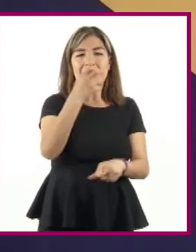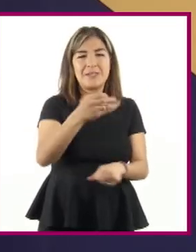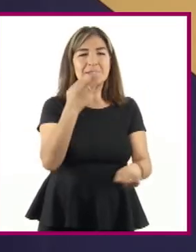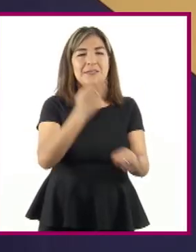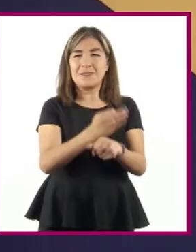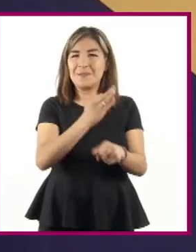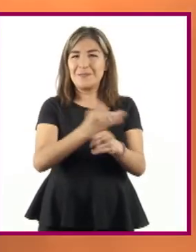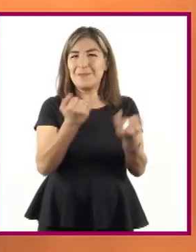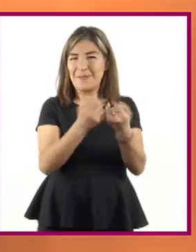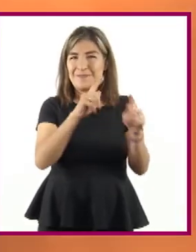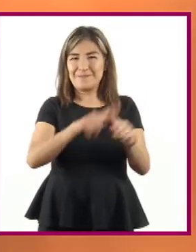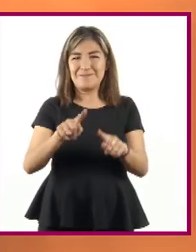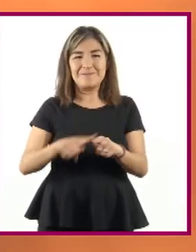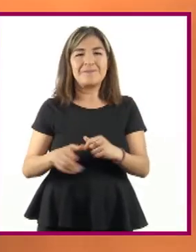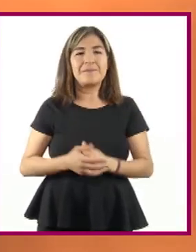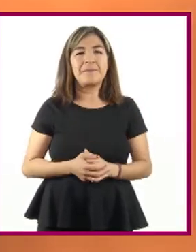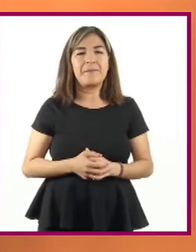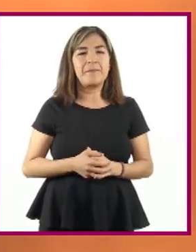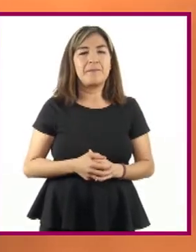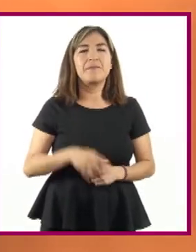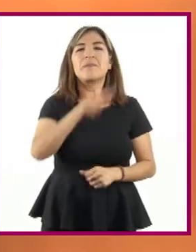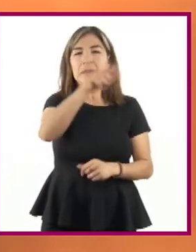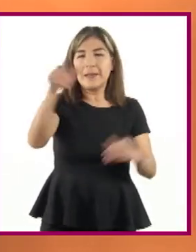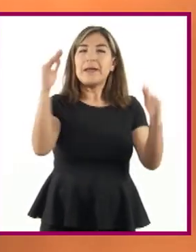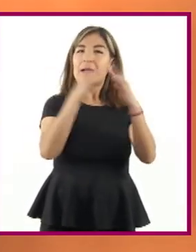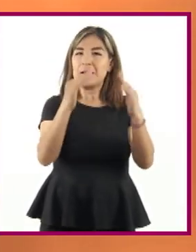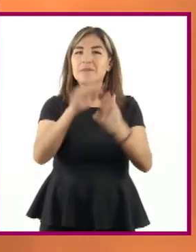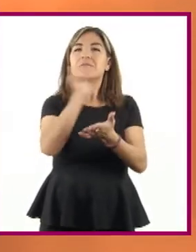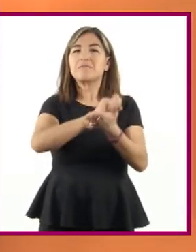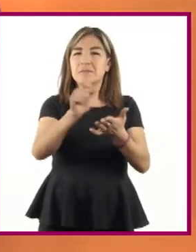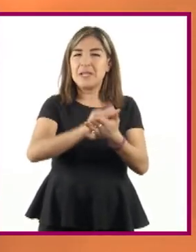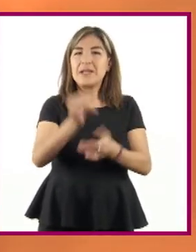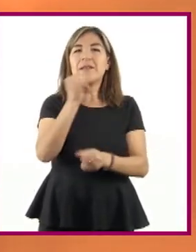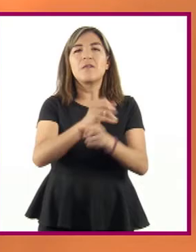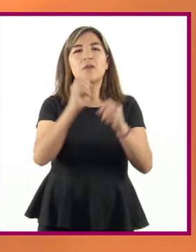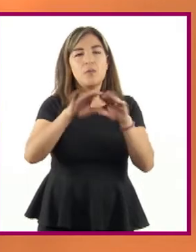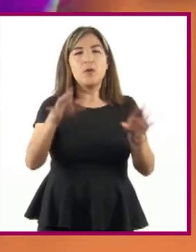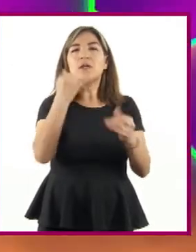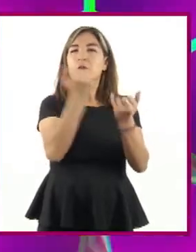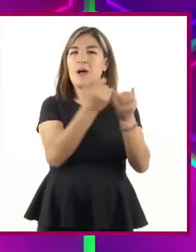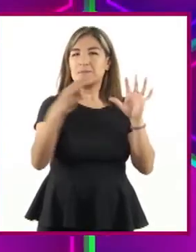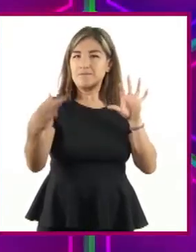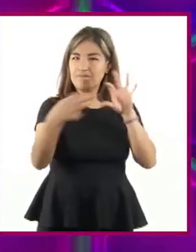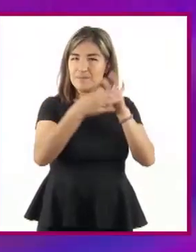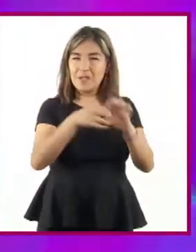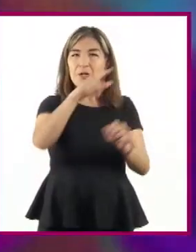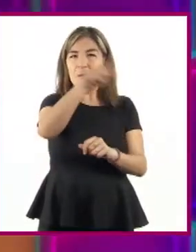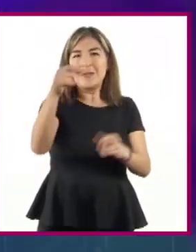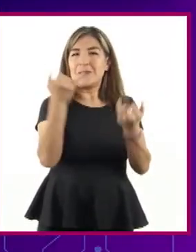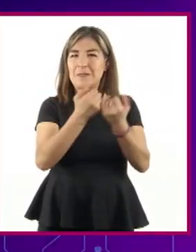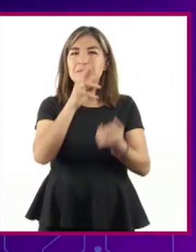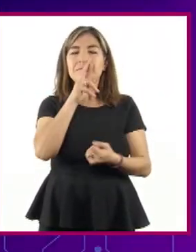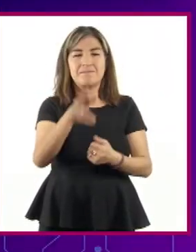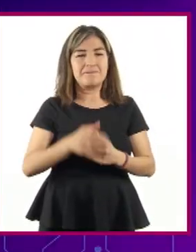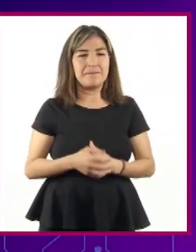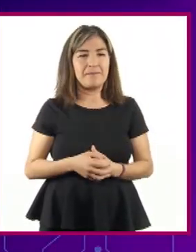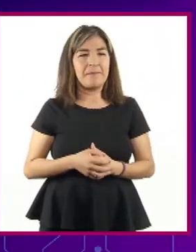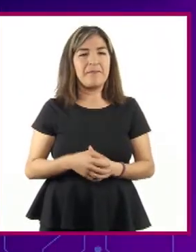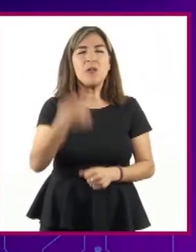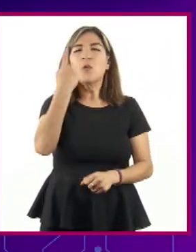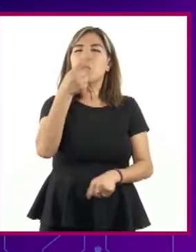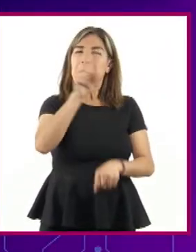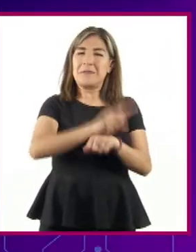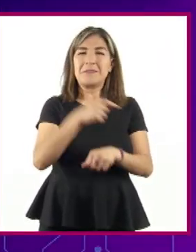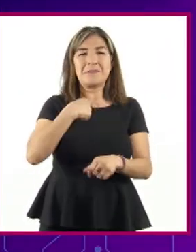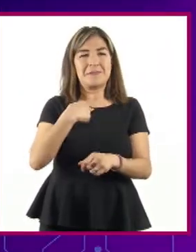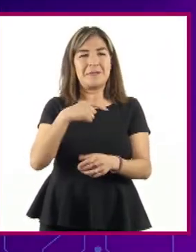tipo de operaciones? En casa tomen nota de la información y resuelvan junto con nosotros. Un día compré leche en